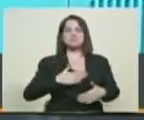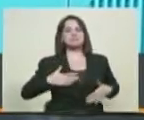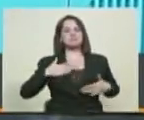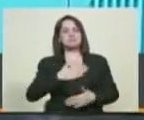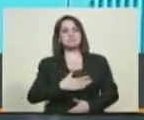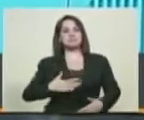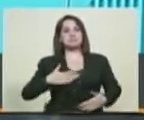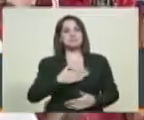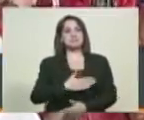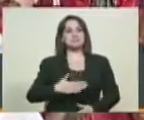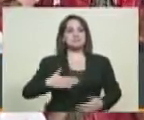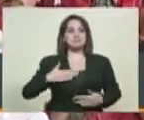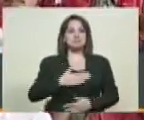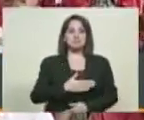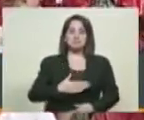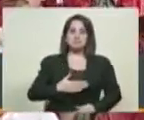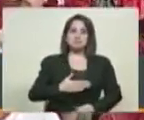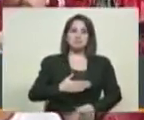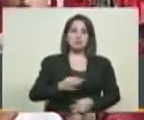Naiguatá.